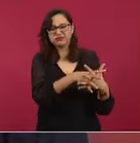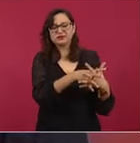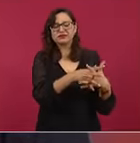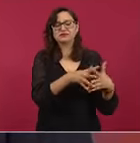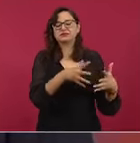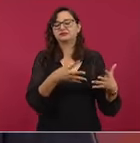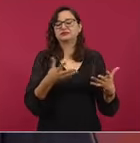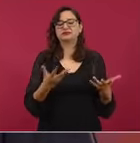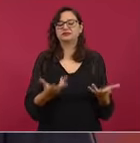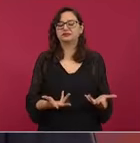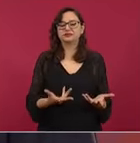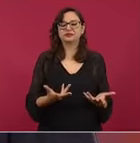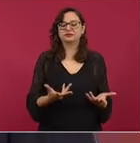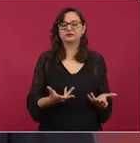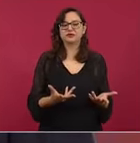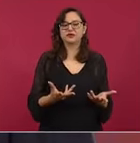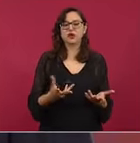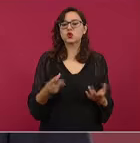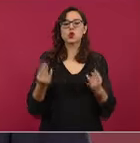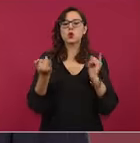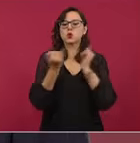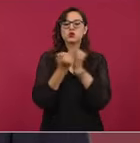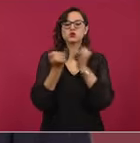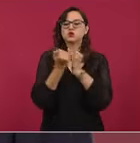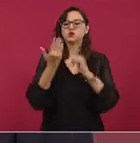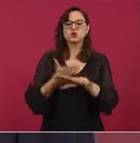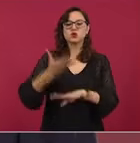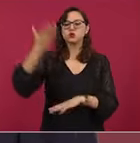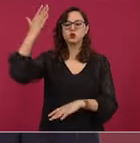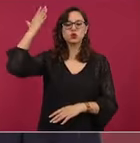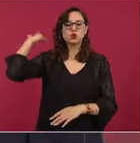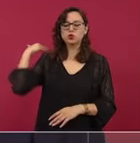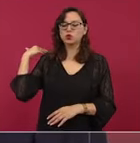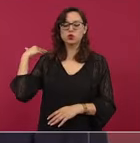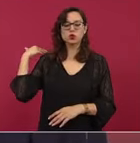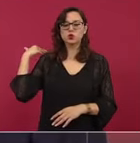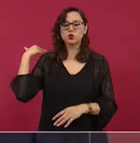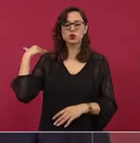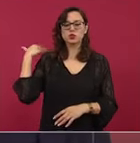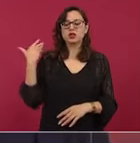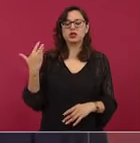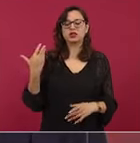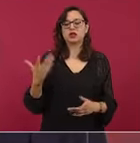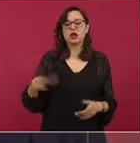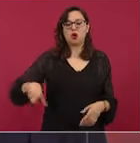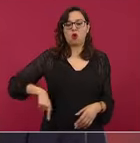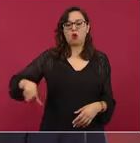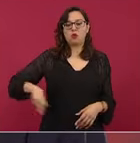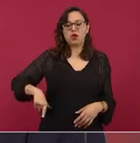Ya no es el tiempo de antes, cuando se le declaró la guerra